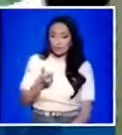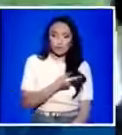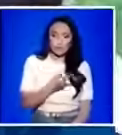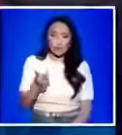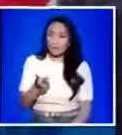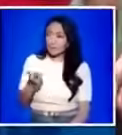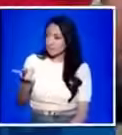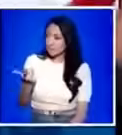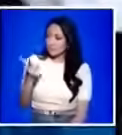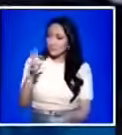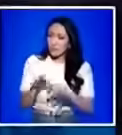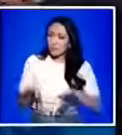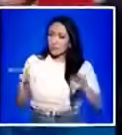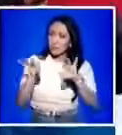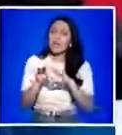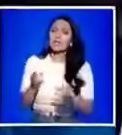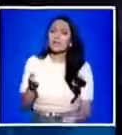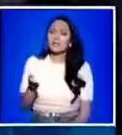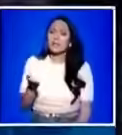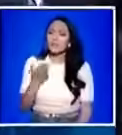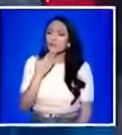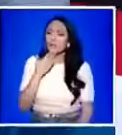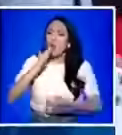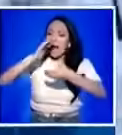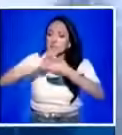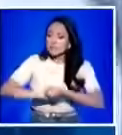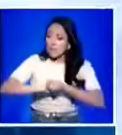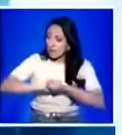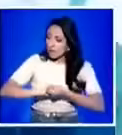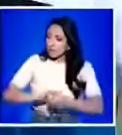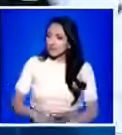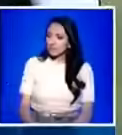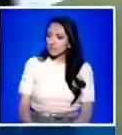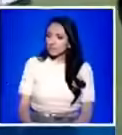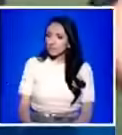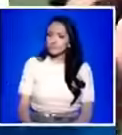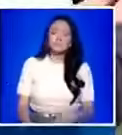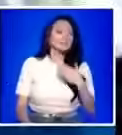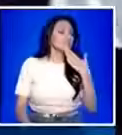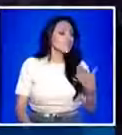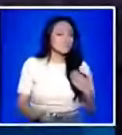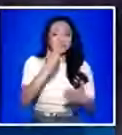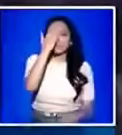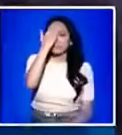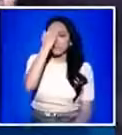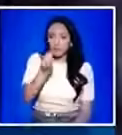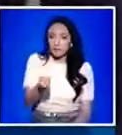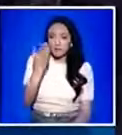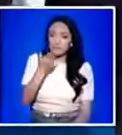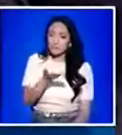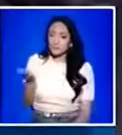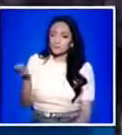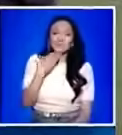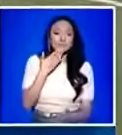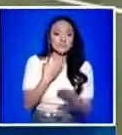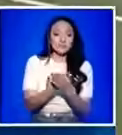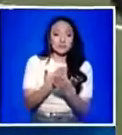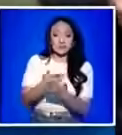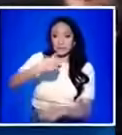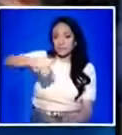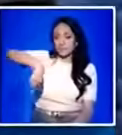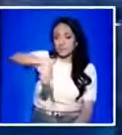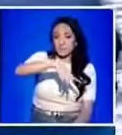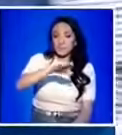establecer la unidad, la amistad. Alex, muy buenos días. Muy buenos días a toda la gente que nos ve gracias a este medio de comunicación